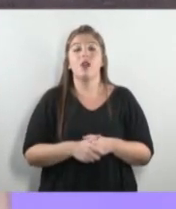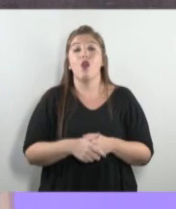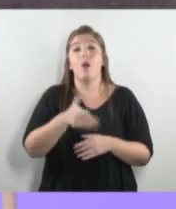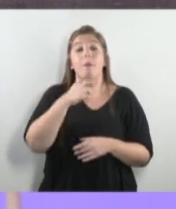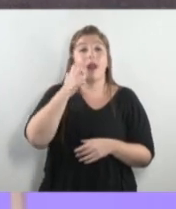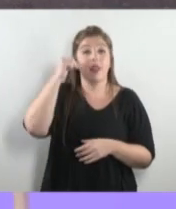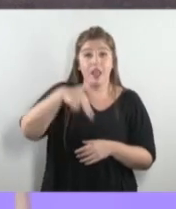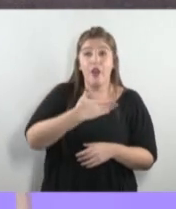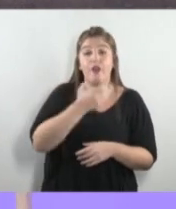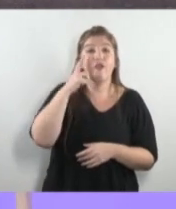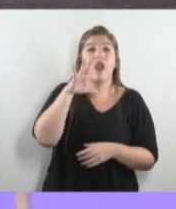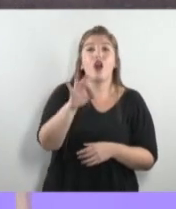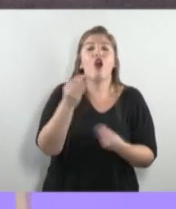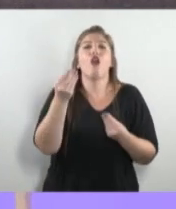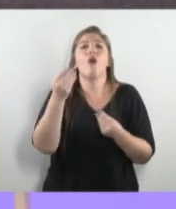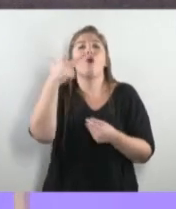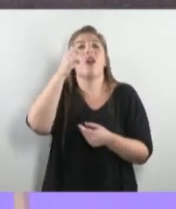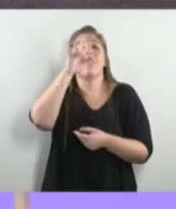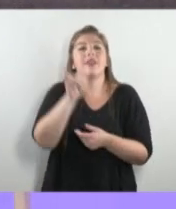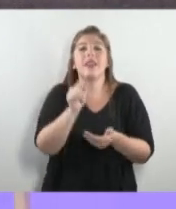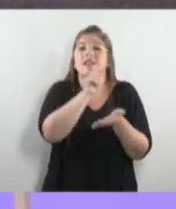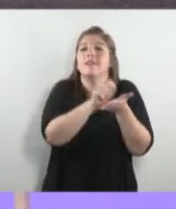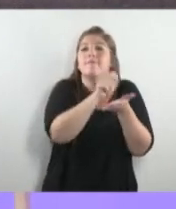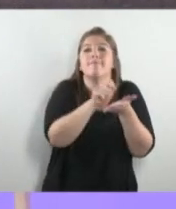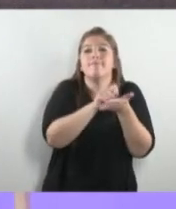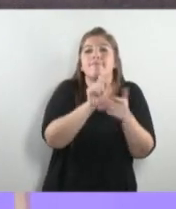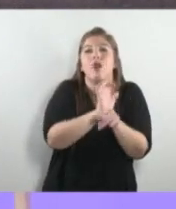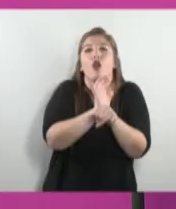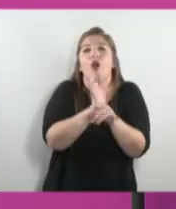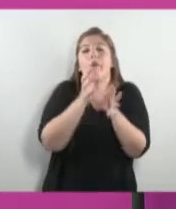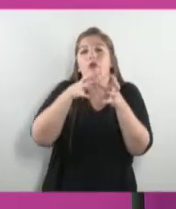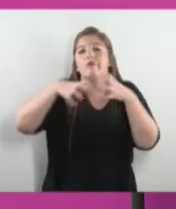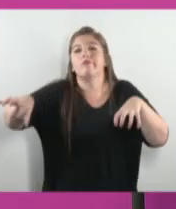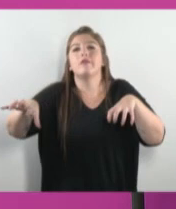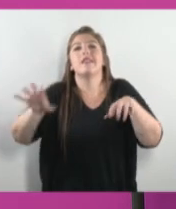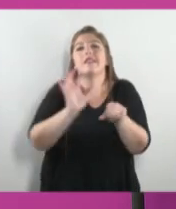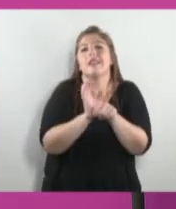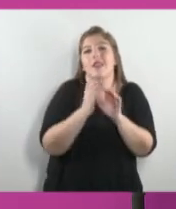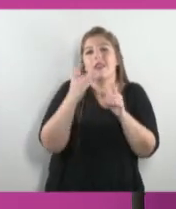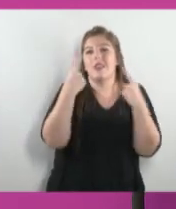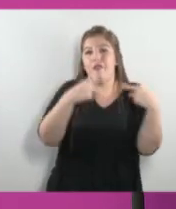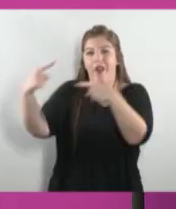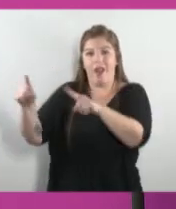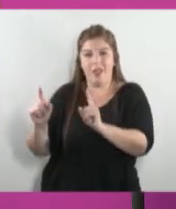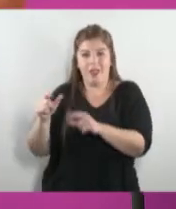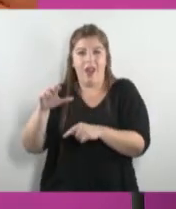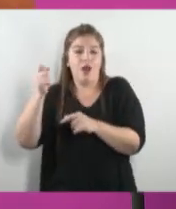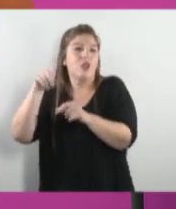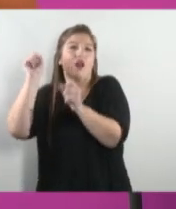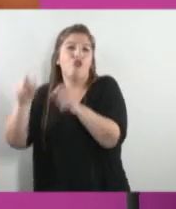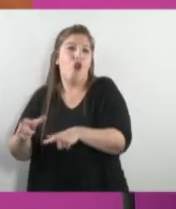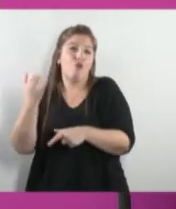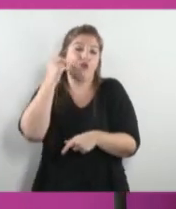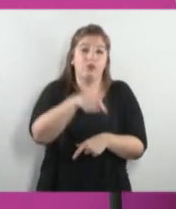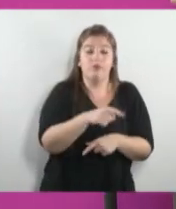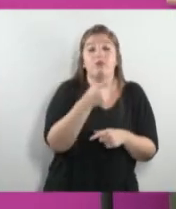Fierro? O sea, ¿cómo José Hernández se aparta de algún modo de la gauchesca más tradicional? En principio podemos nombrar dos elementos que uno